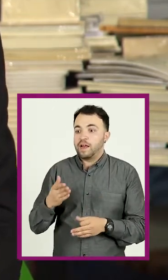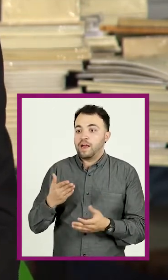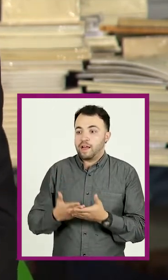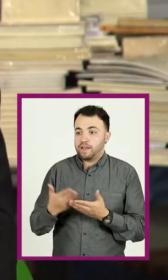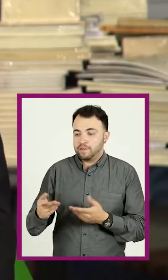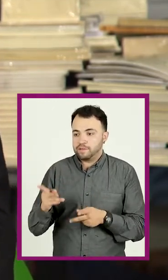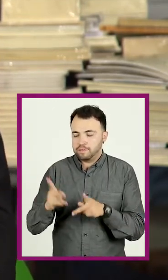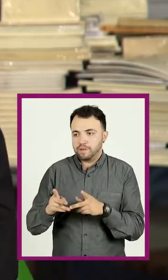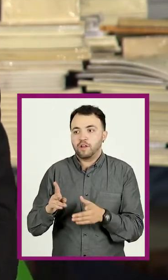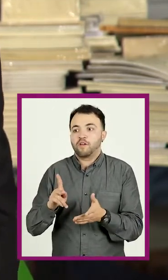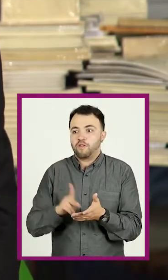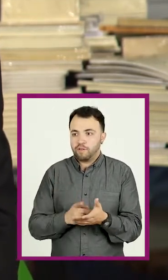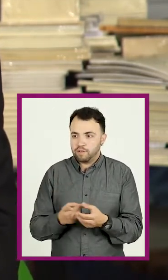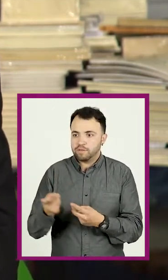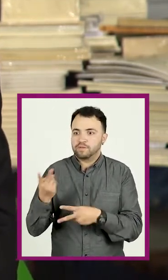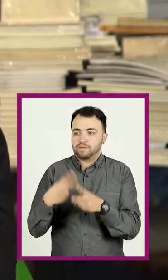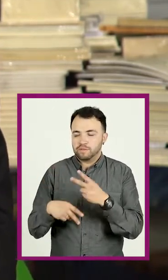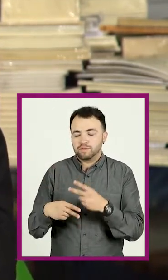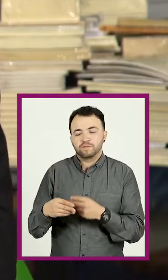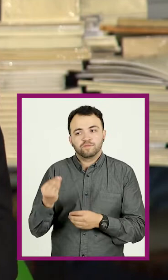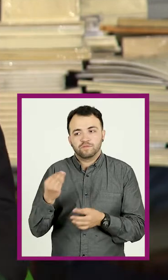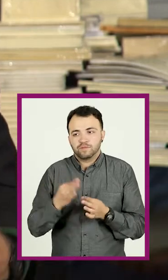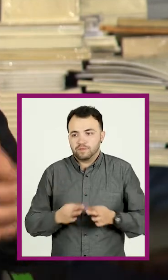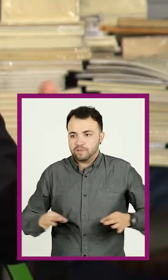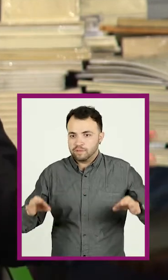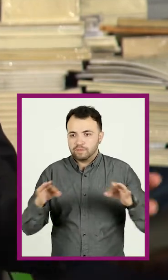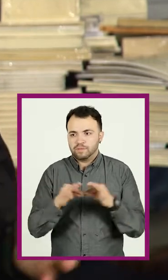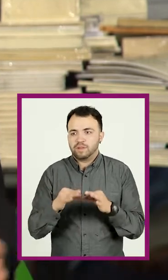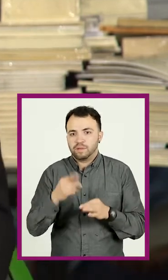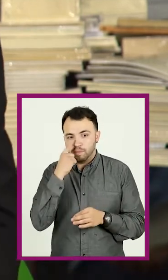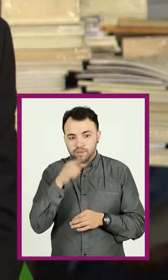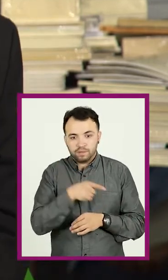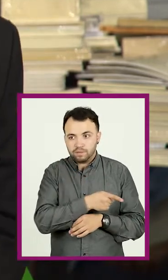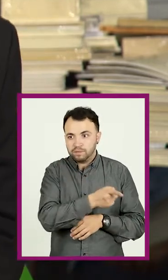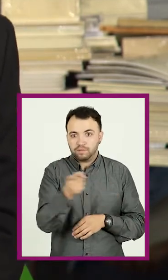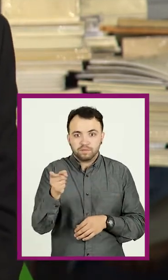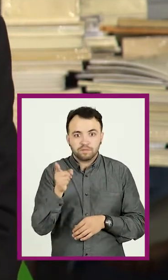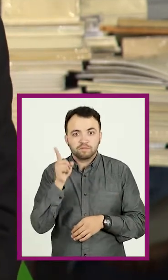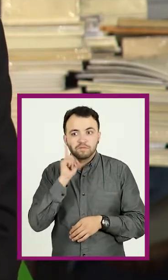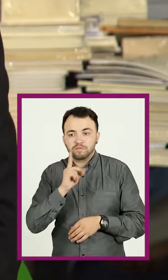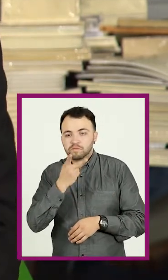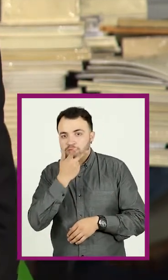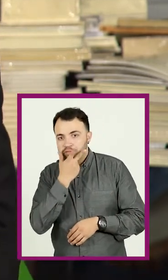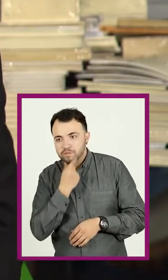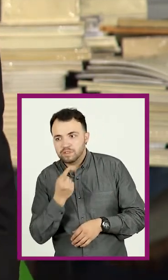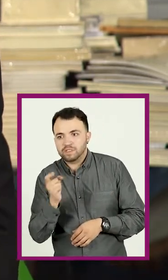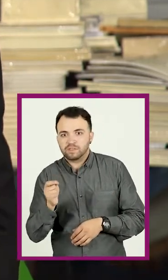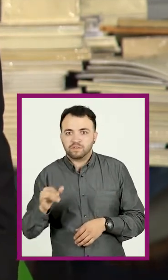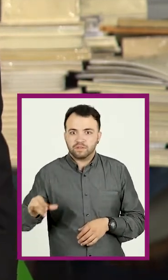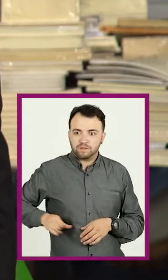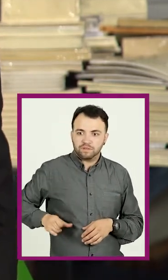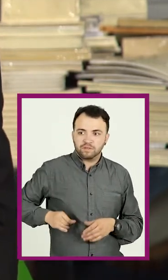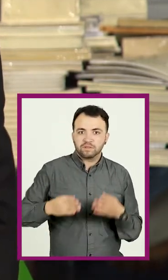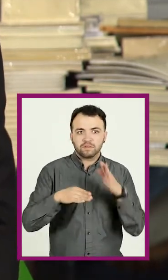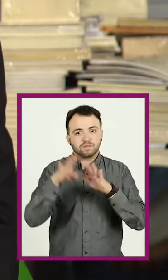las muchachas y muchachos que potencialmente se interesarían en la filosofía,